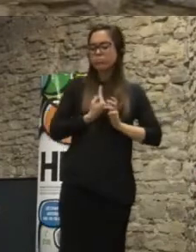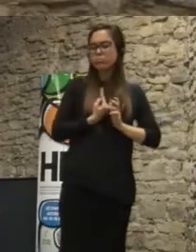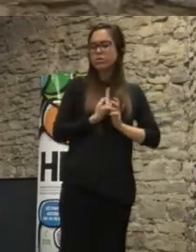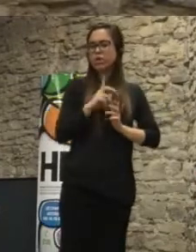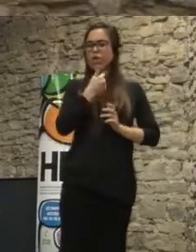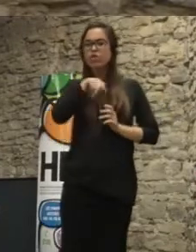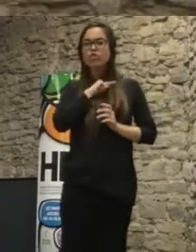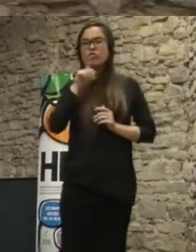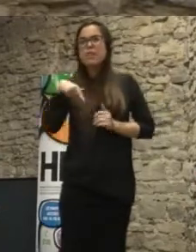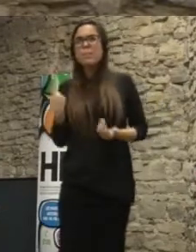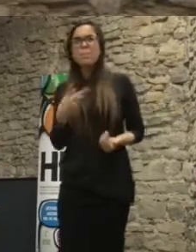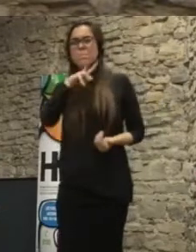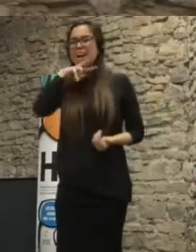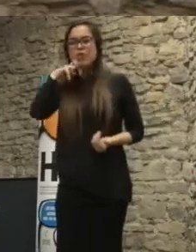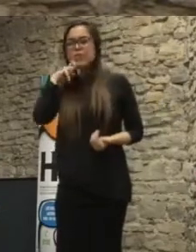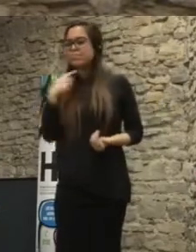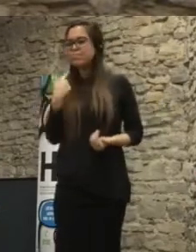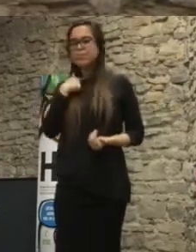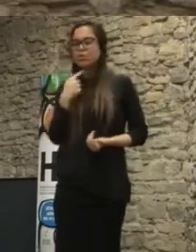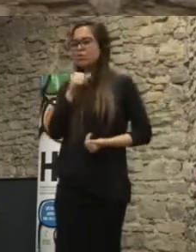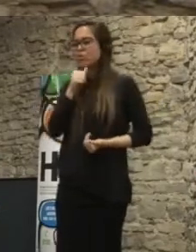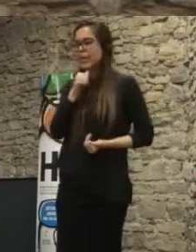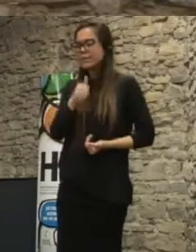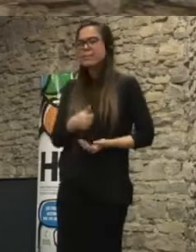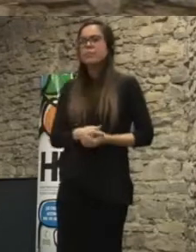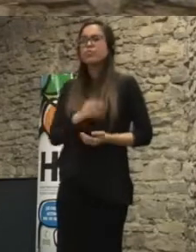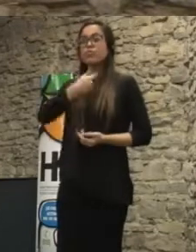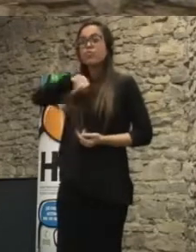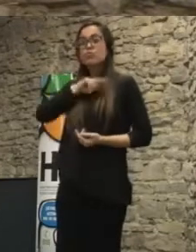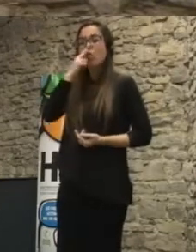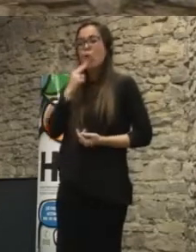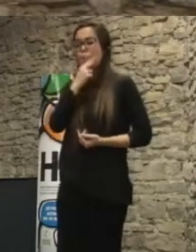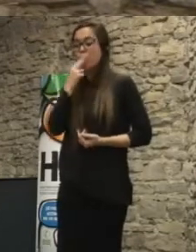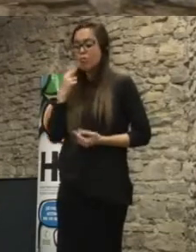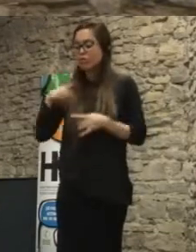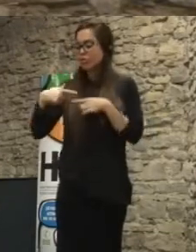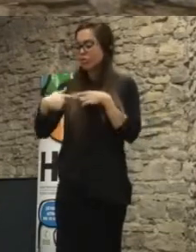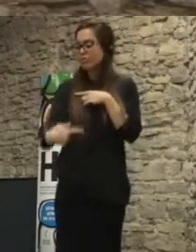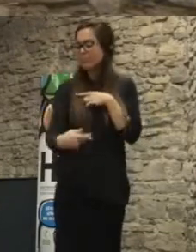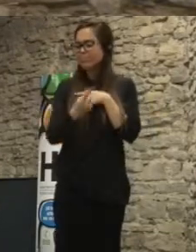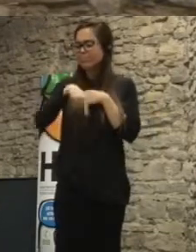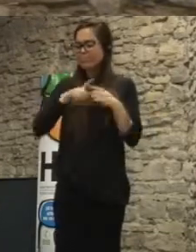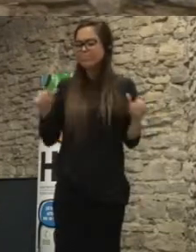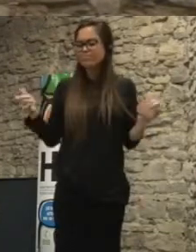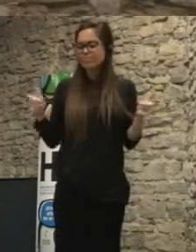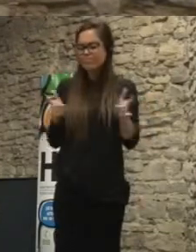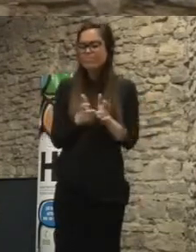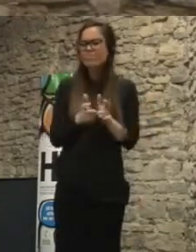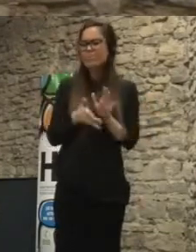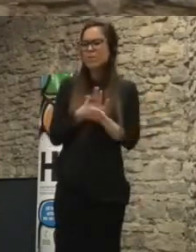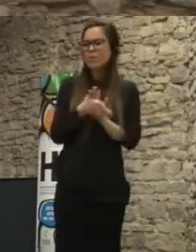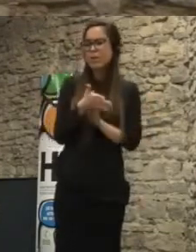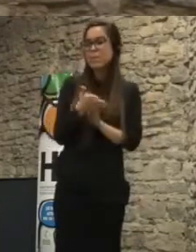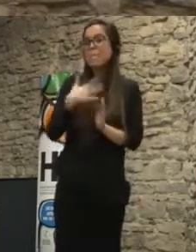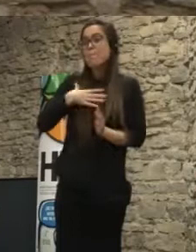valores, nuestro compromiso cotidiano disminuye, a lo mejor está relacionado también con el tiempo que